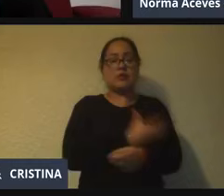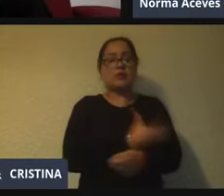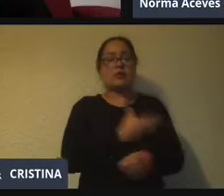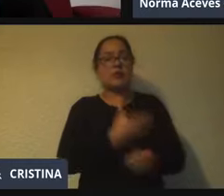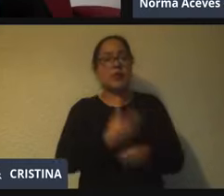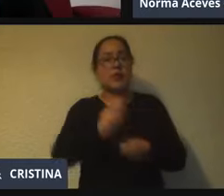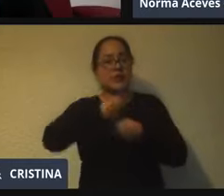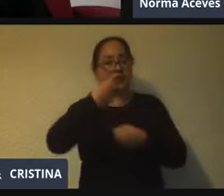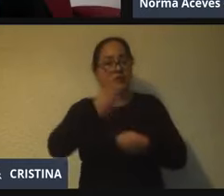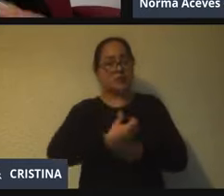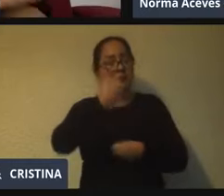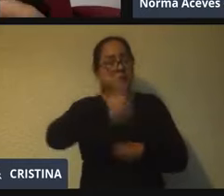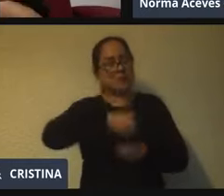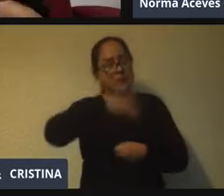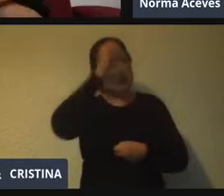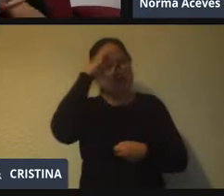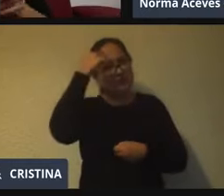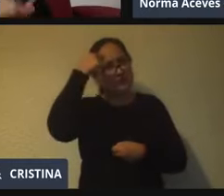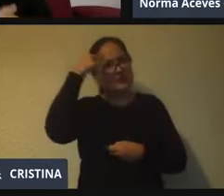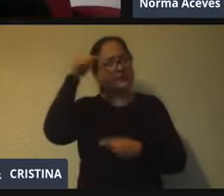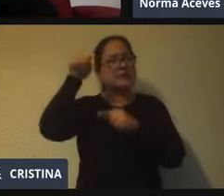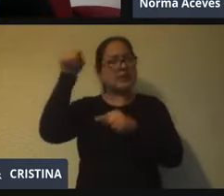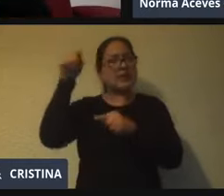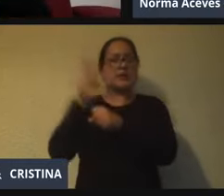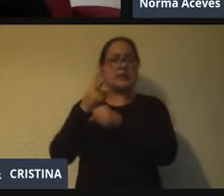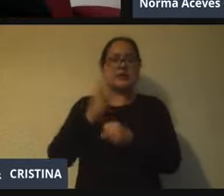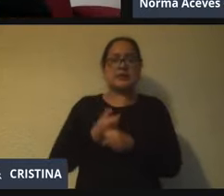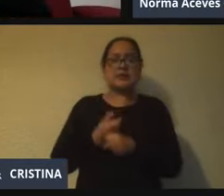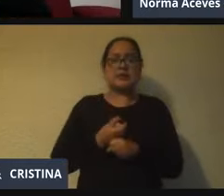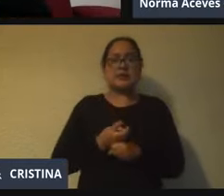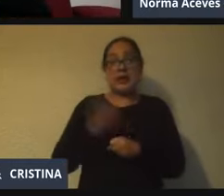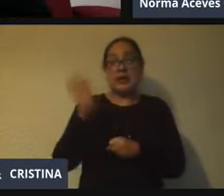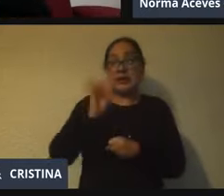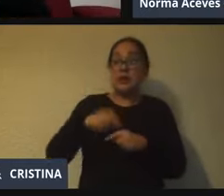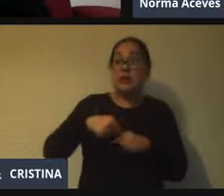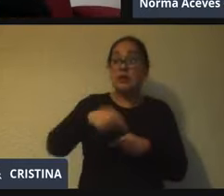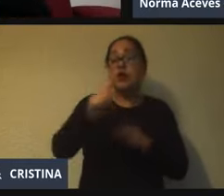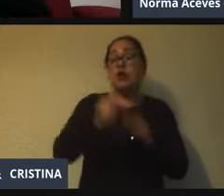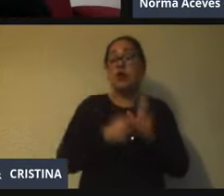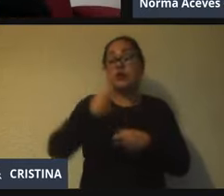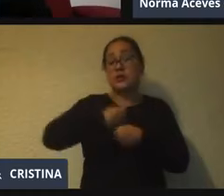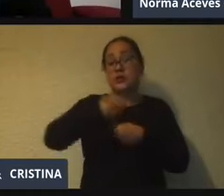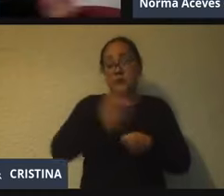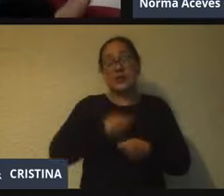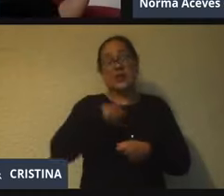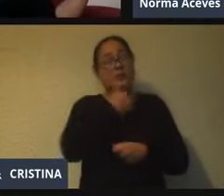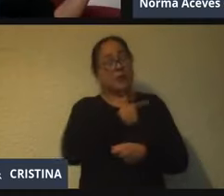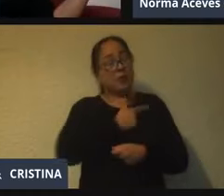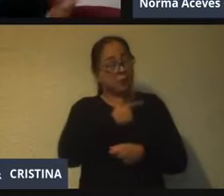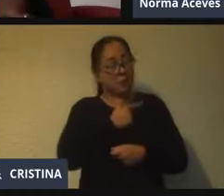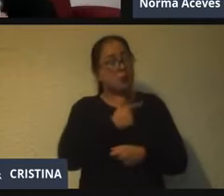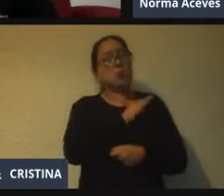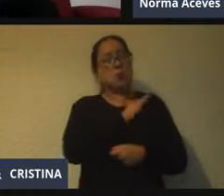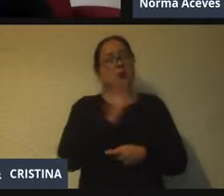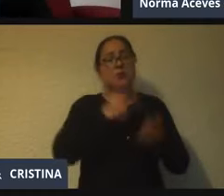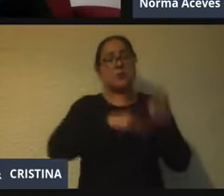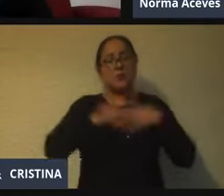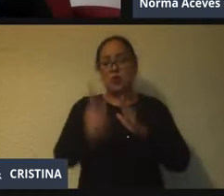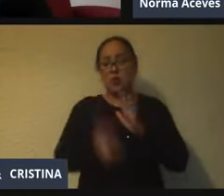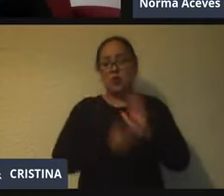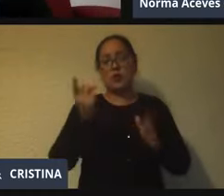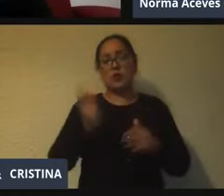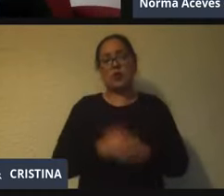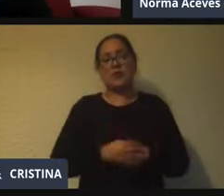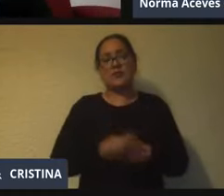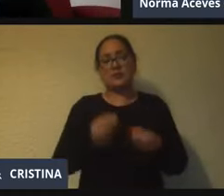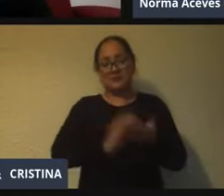pensar en una servidora. Las veces que me inviten, yo aquí voy a estar. Ya me gustó, ya saben cómo es esto. Y